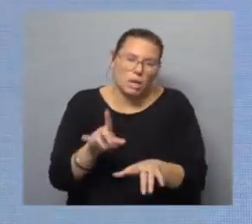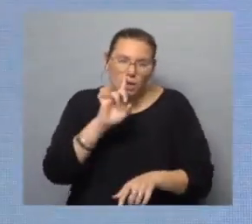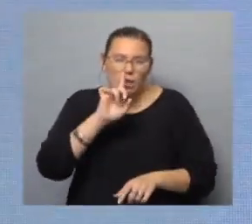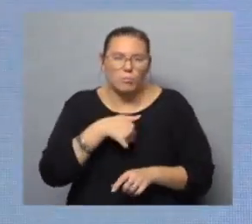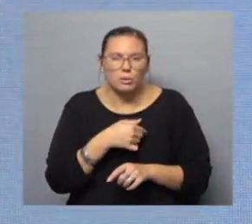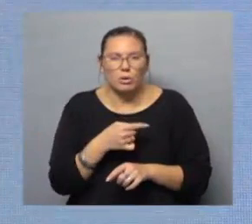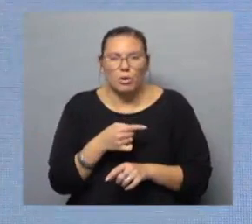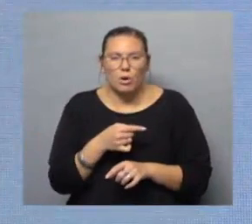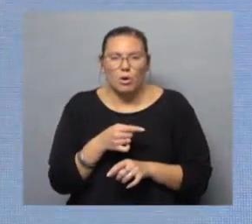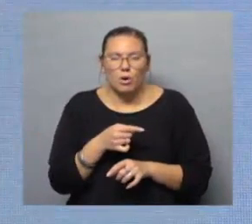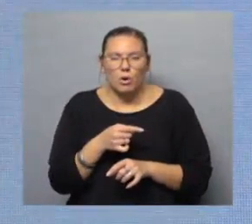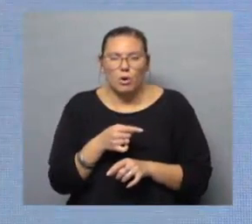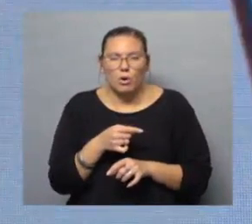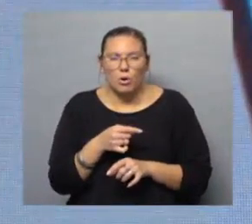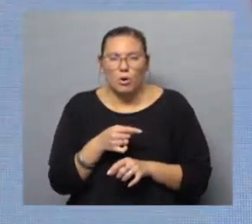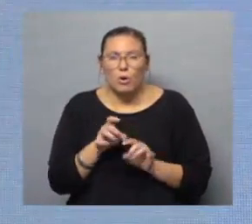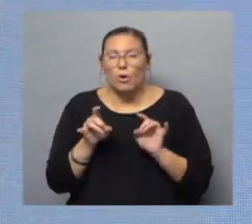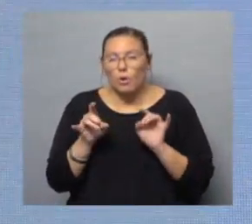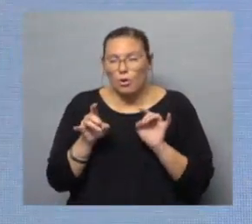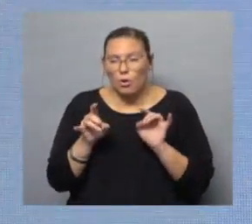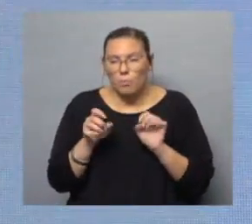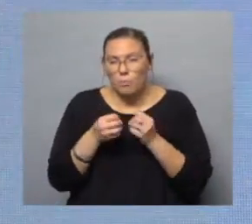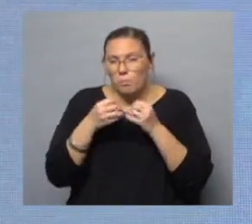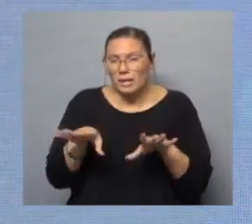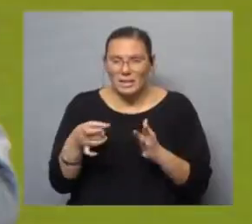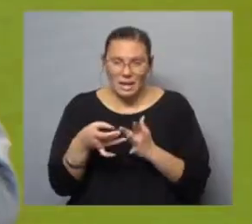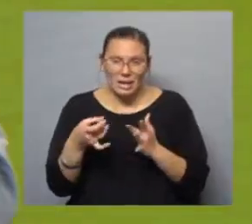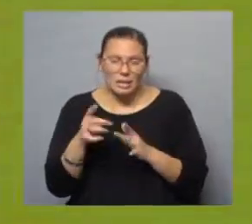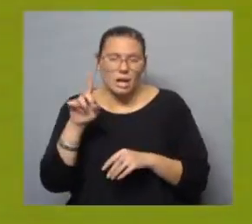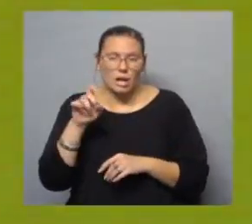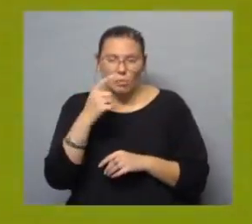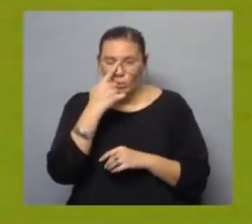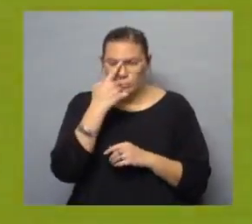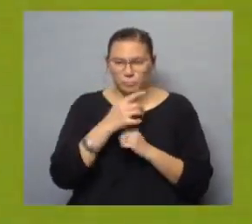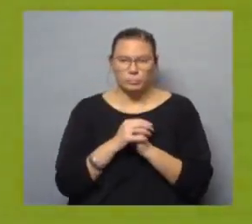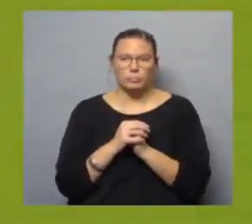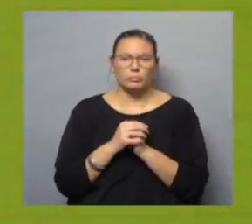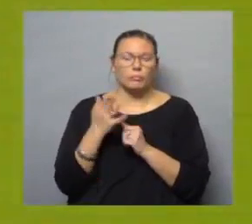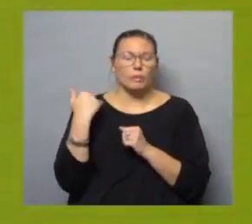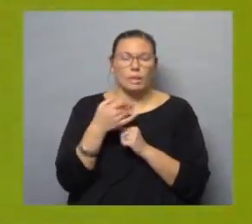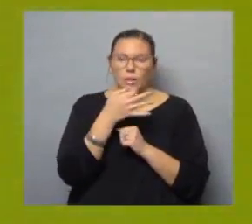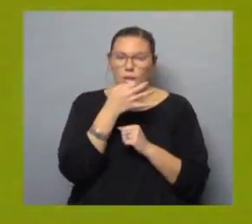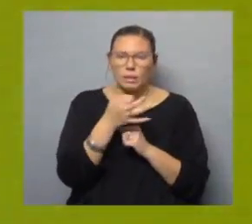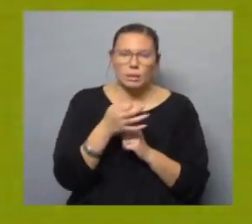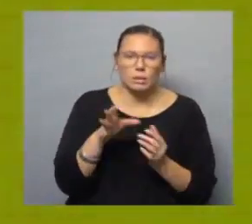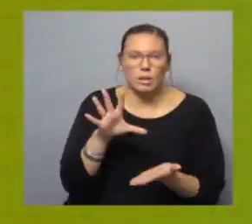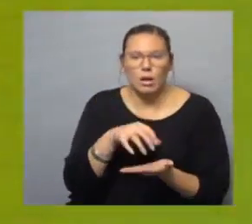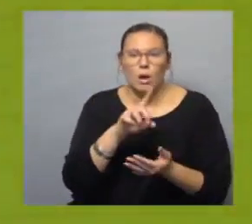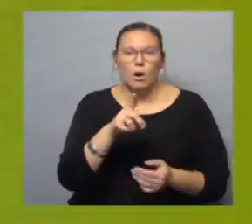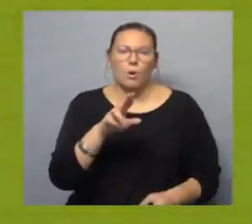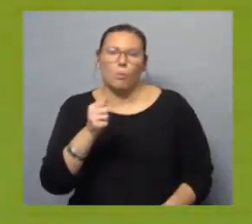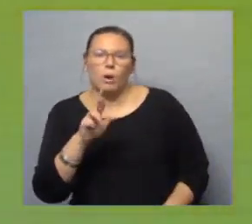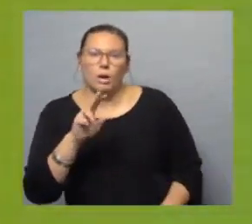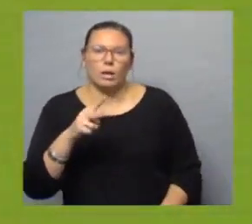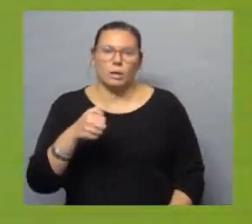rápidamente producir efectos de pérdida de calidad del agua. Alberto, nombró hace un rato el acuífero Guaraní, sí, y es por lejos